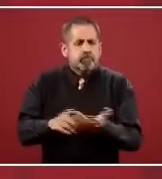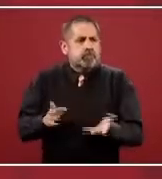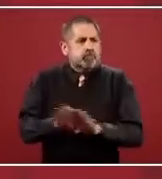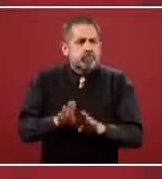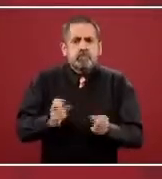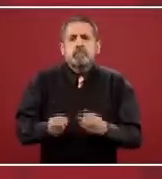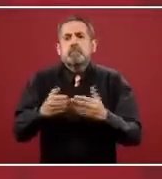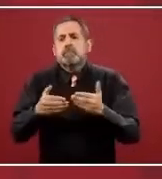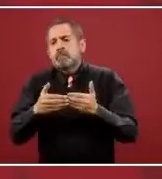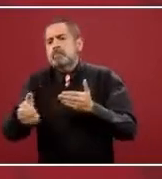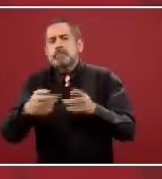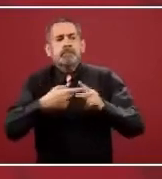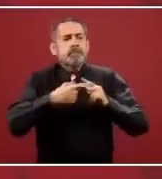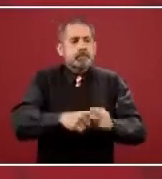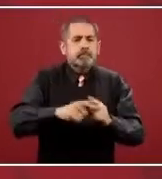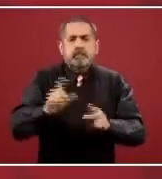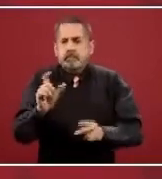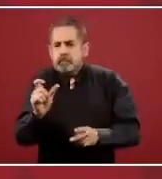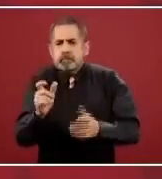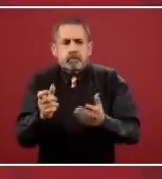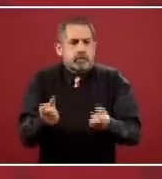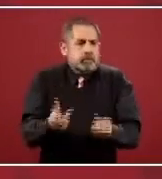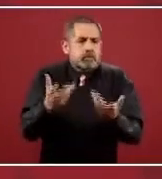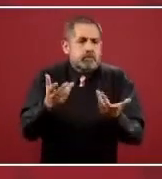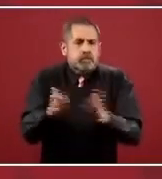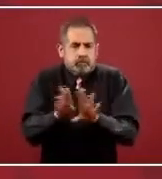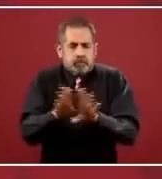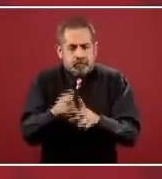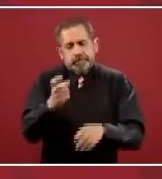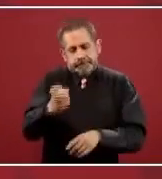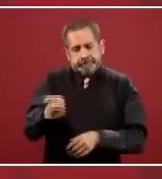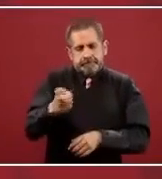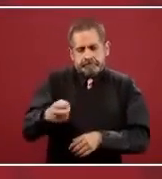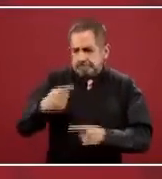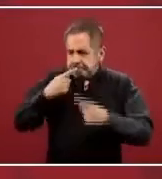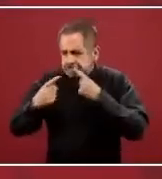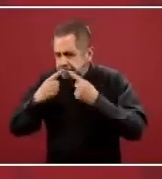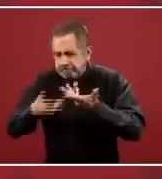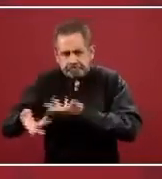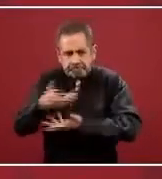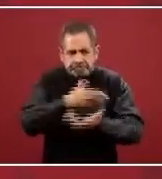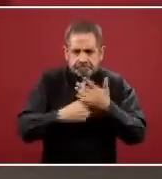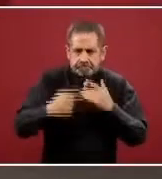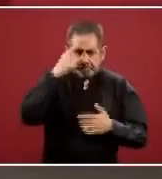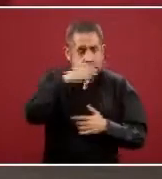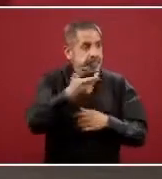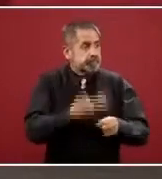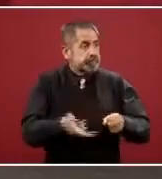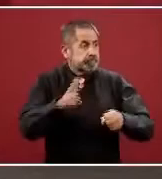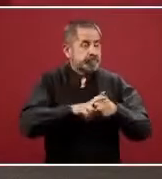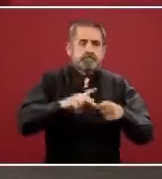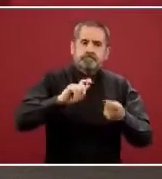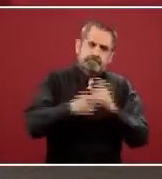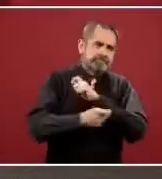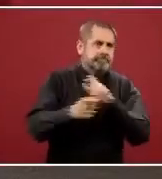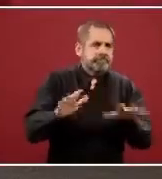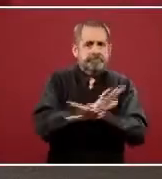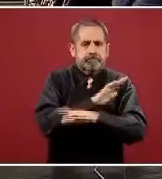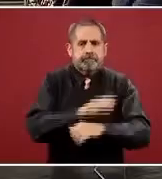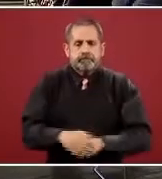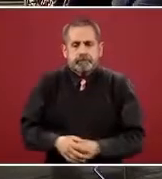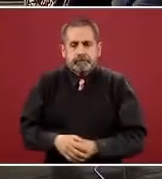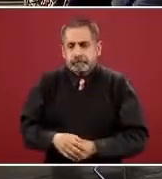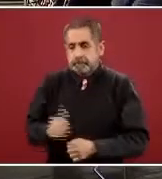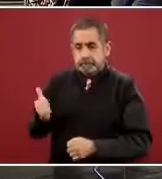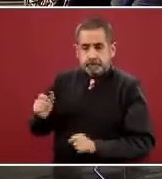dónde, a partir de qué y con qué insumos se cuentan para estas reconversiones o conversiones hospitalarias. La siguiente, un poco